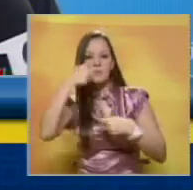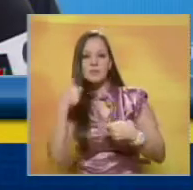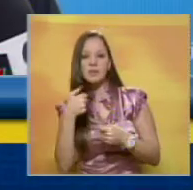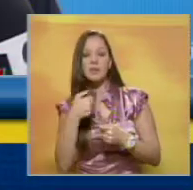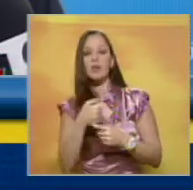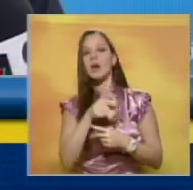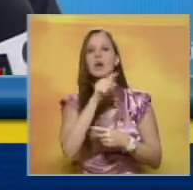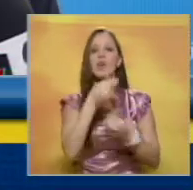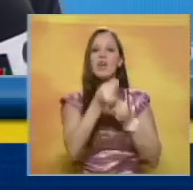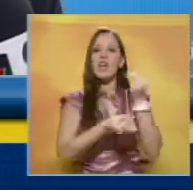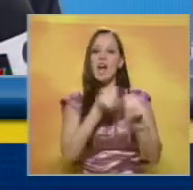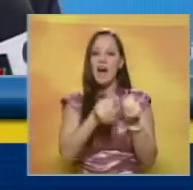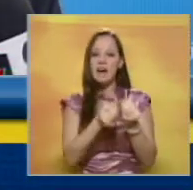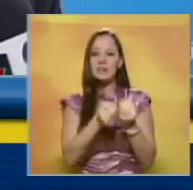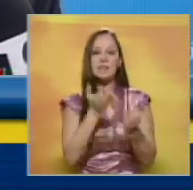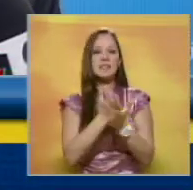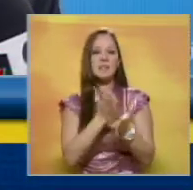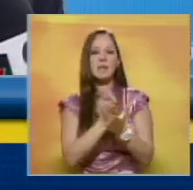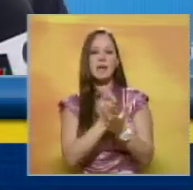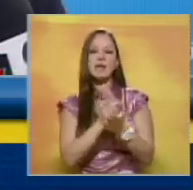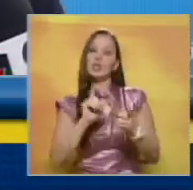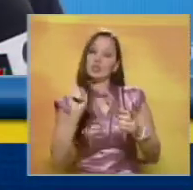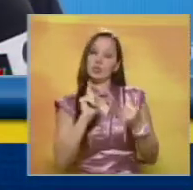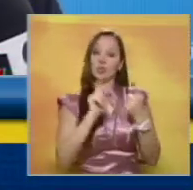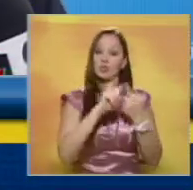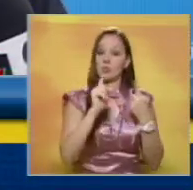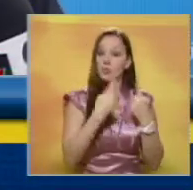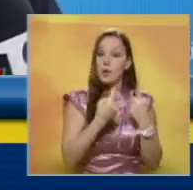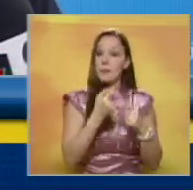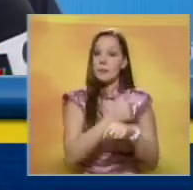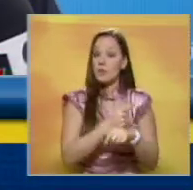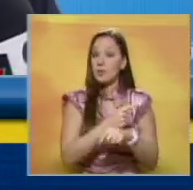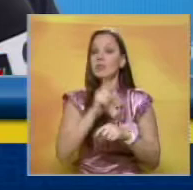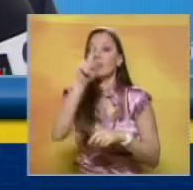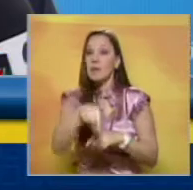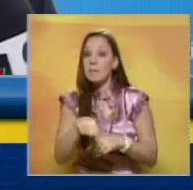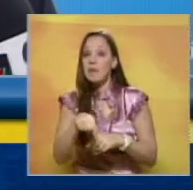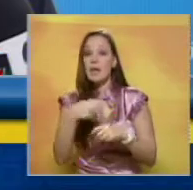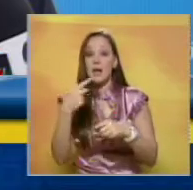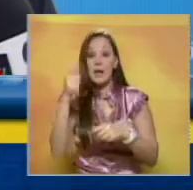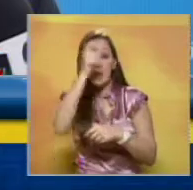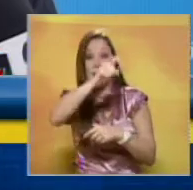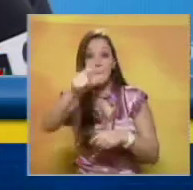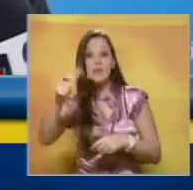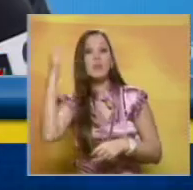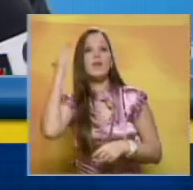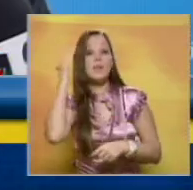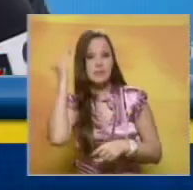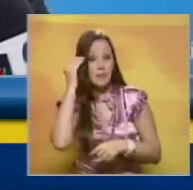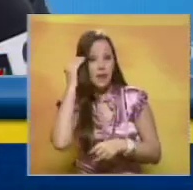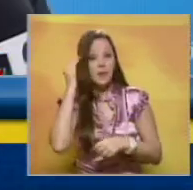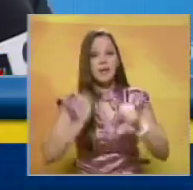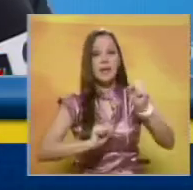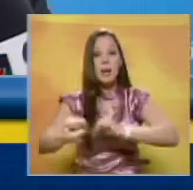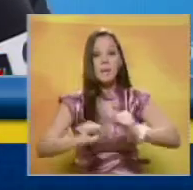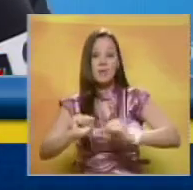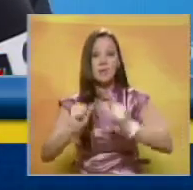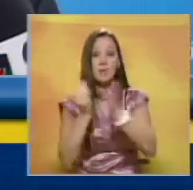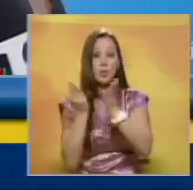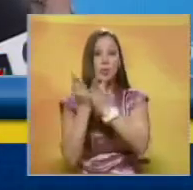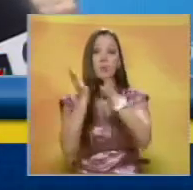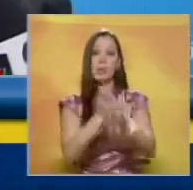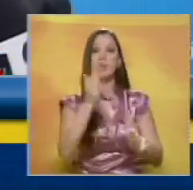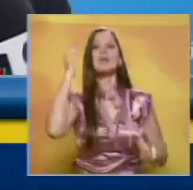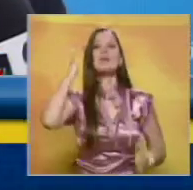cometer crímenes, cuando la gran realidad es que no solamente el gobierno nacional, sino la opinión pública venezolana sabe que el movimiento estudiantil goza con